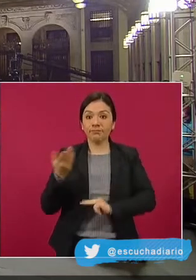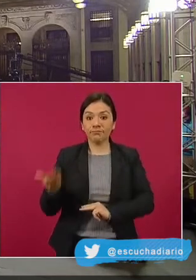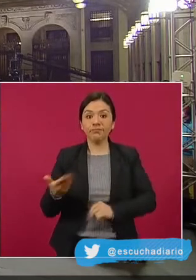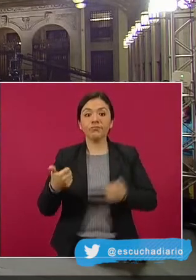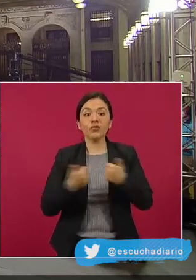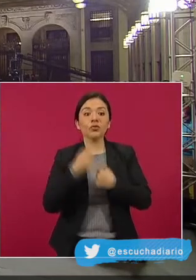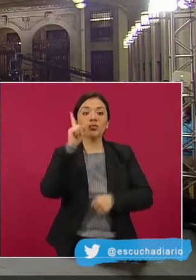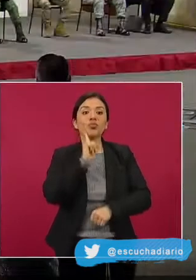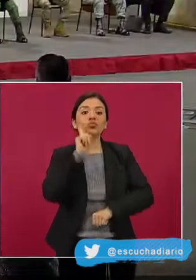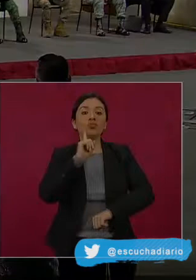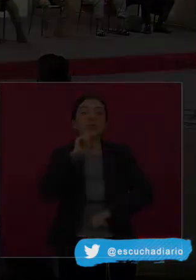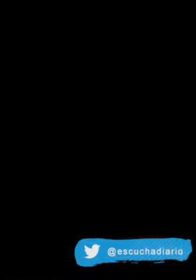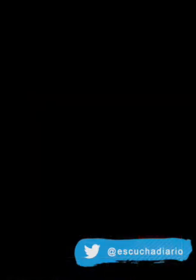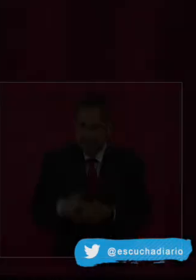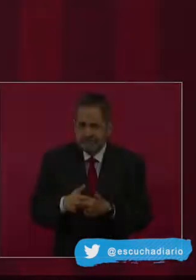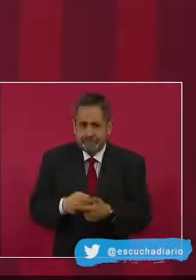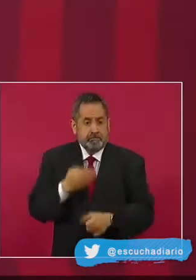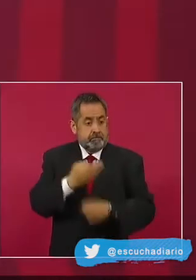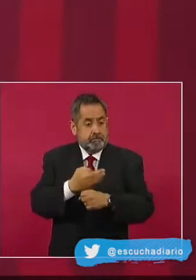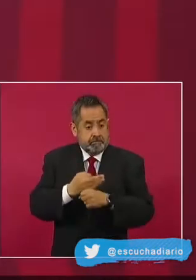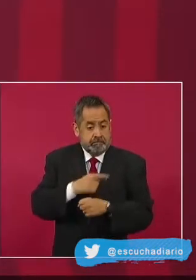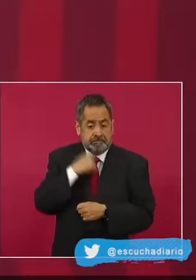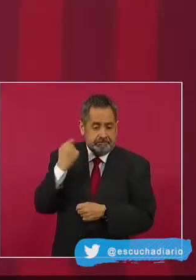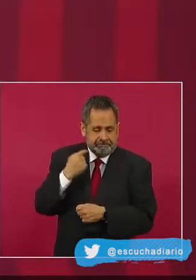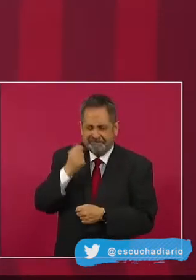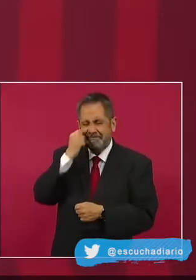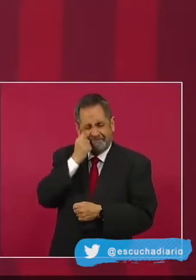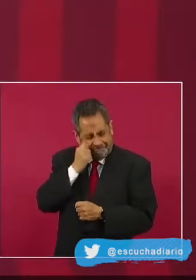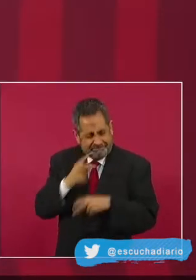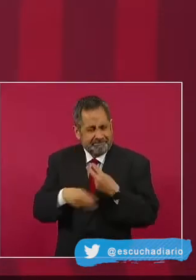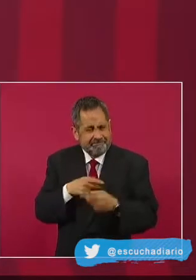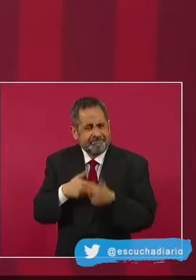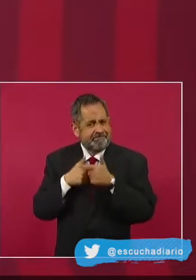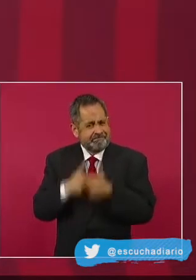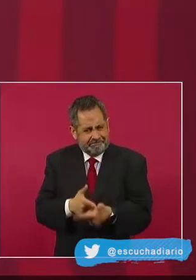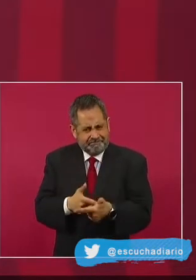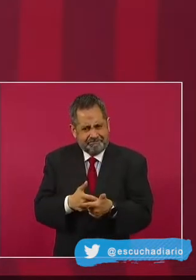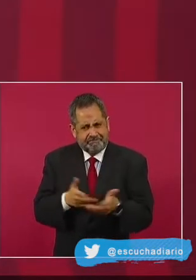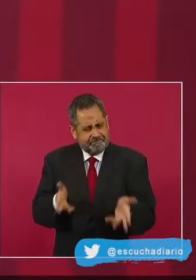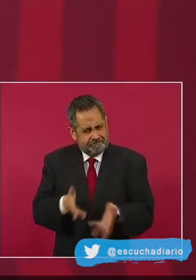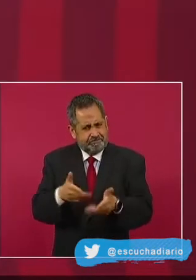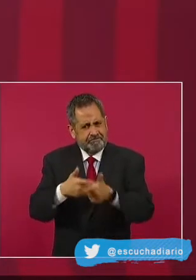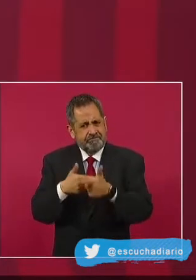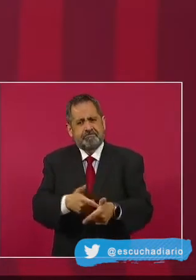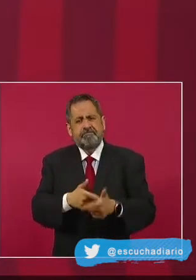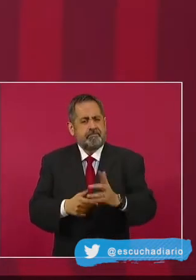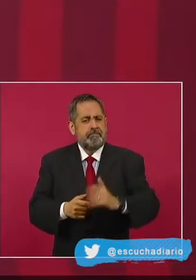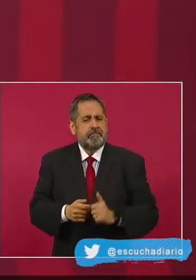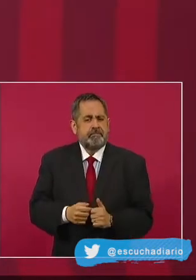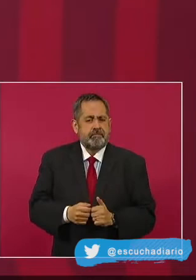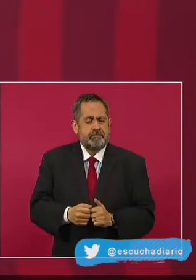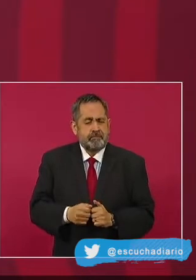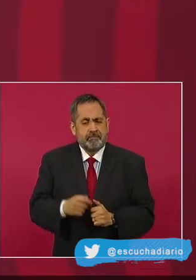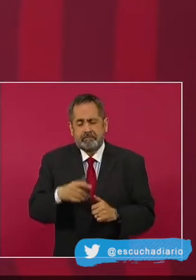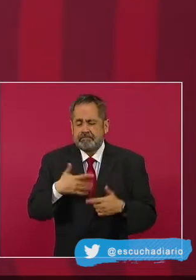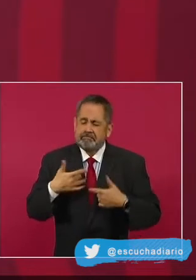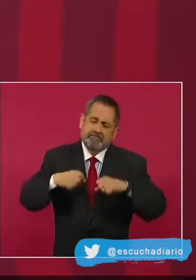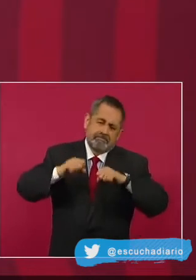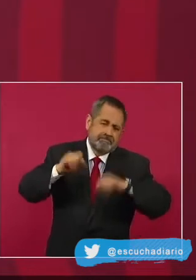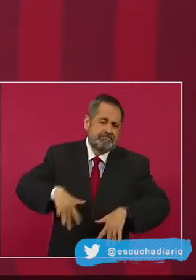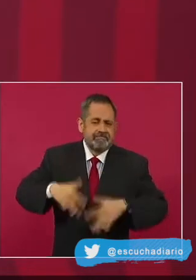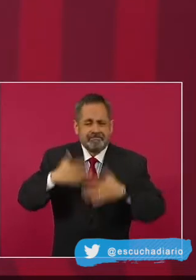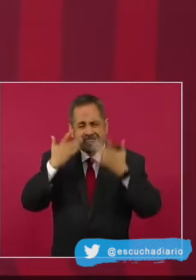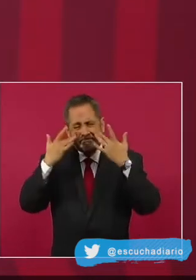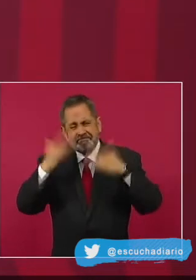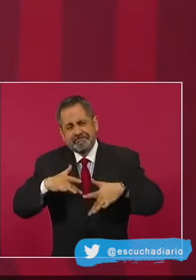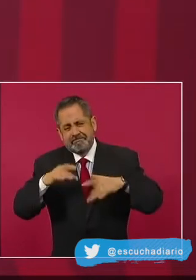Sobre los gastos desmedidos del INE, el presidente comenta que esta institución ha rechazado el plan propuesto de austeridad para liberar fondos para